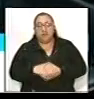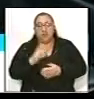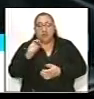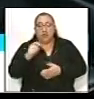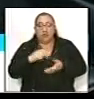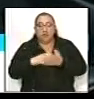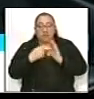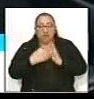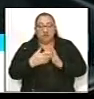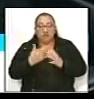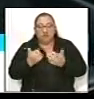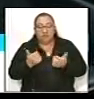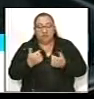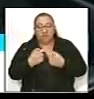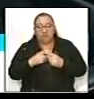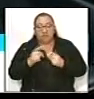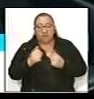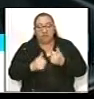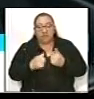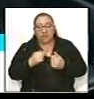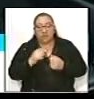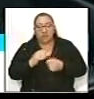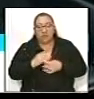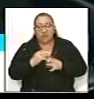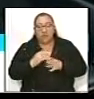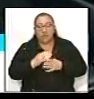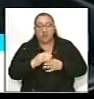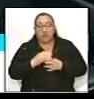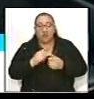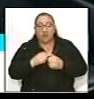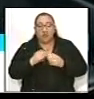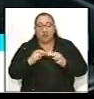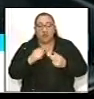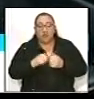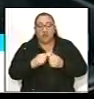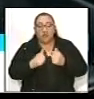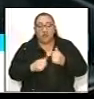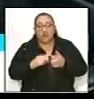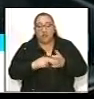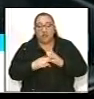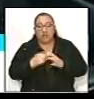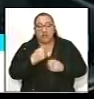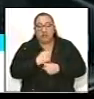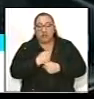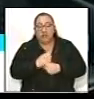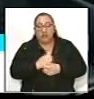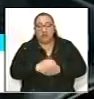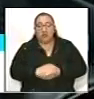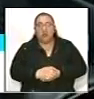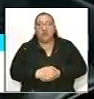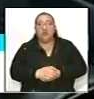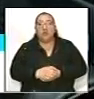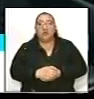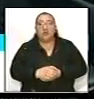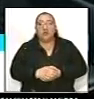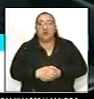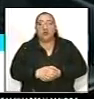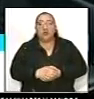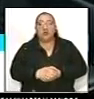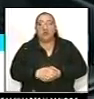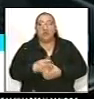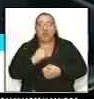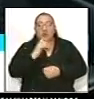panorama de cuál es el tipo de población con la cual trabajamos. O sea, el